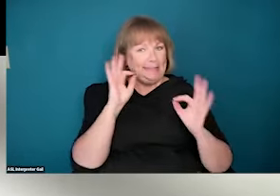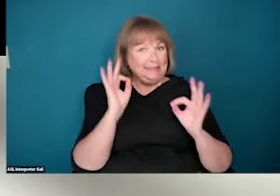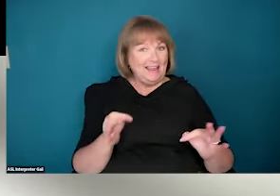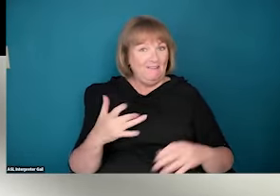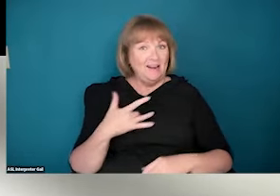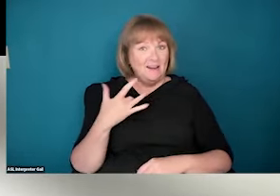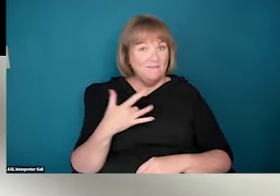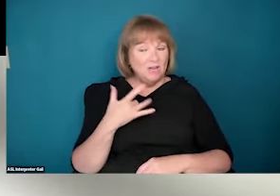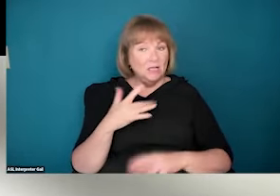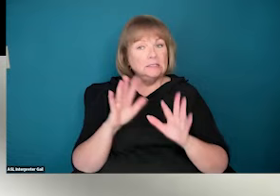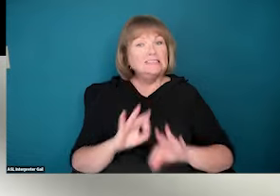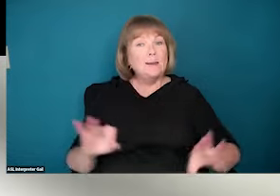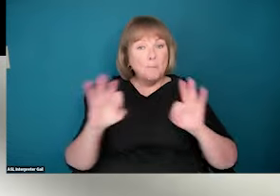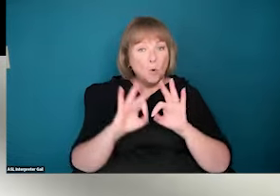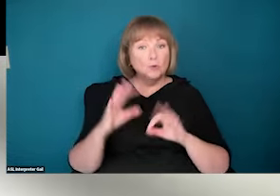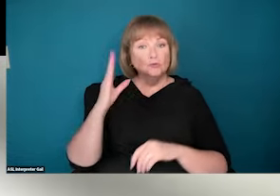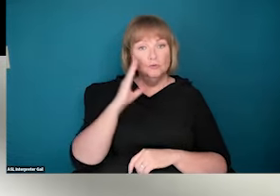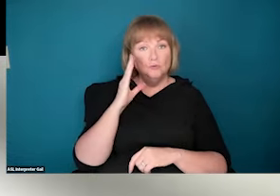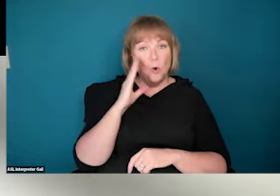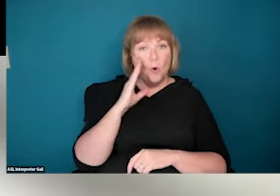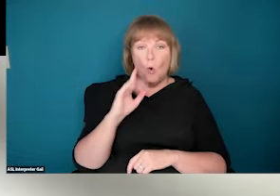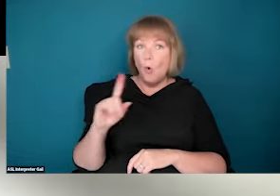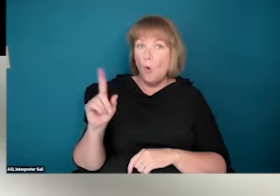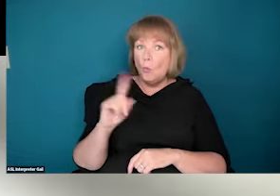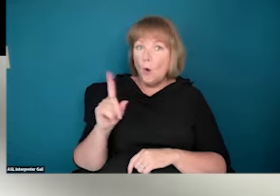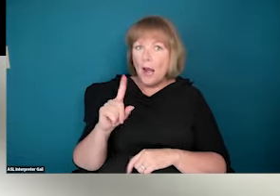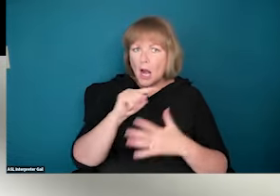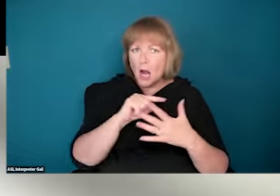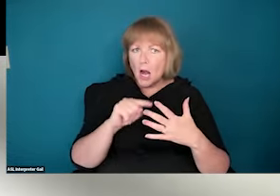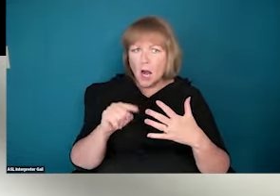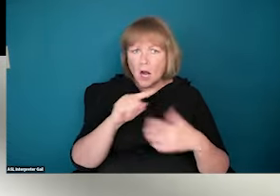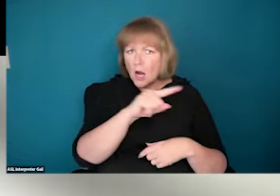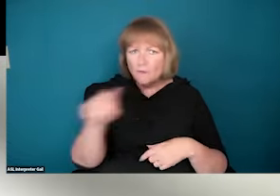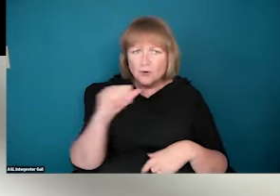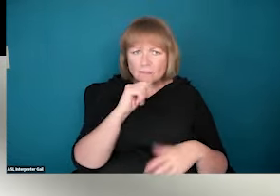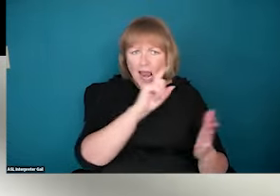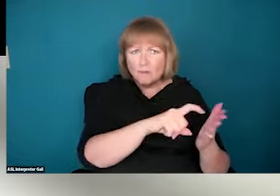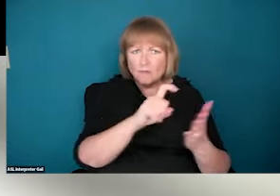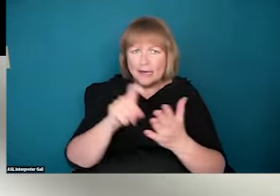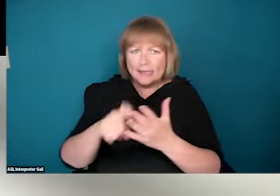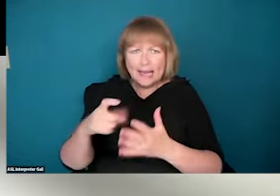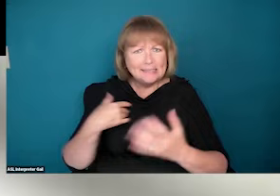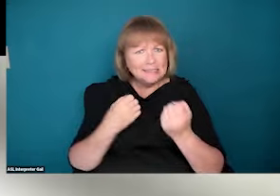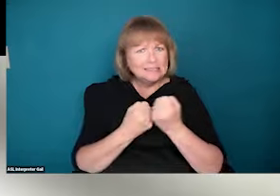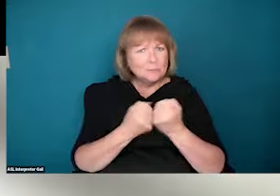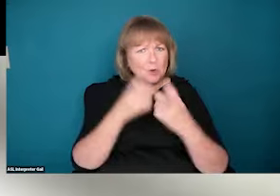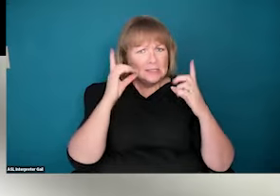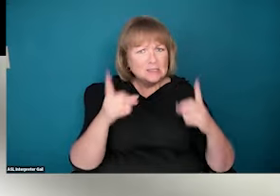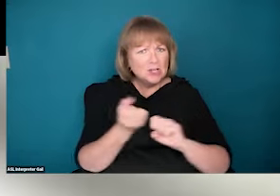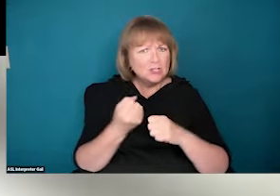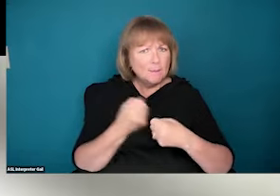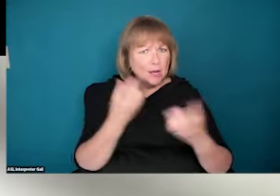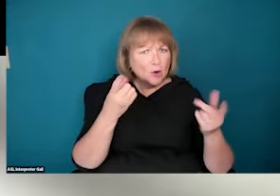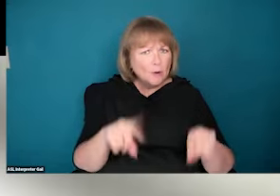ser obedecido. Y ustedes, una de las cosas es que a mí me gustaría que ustedes me